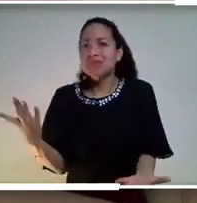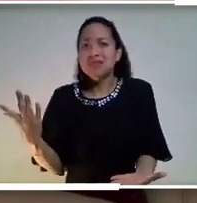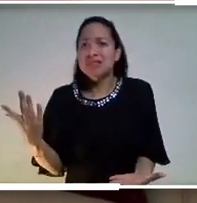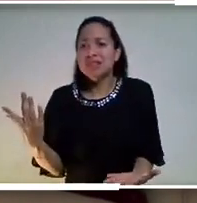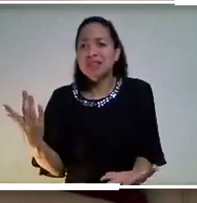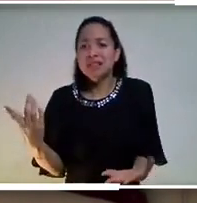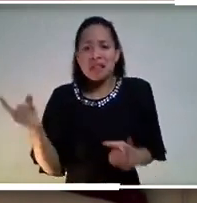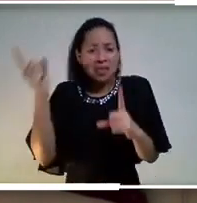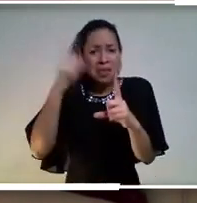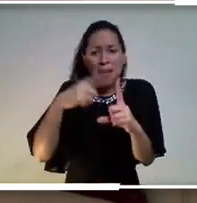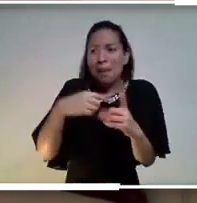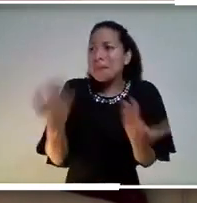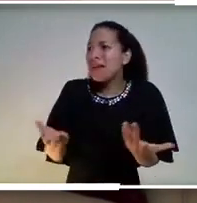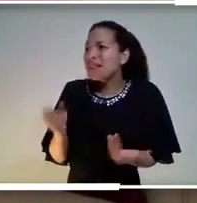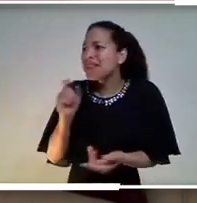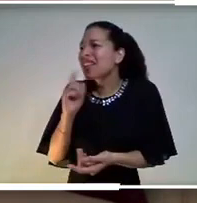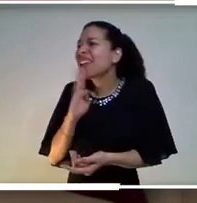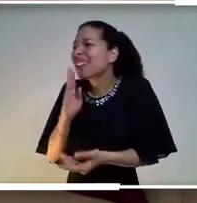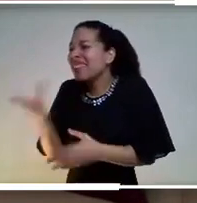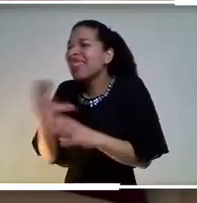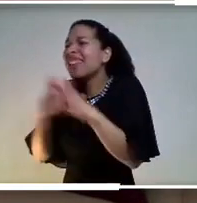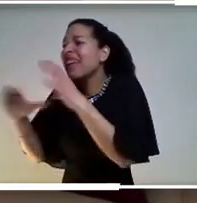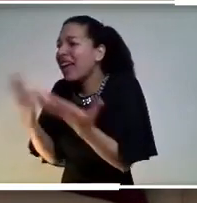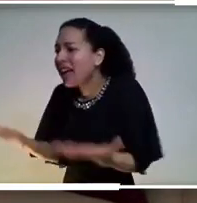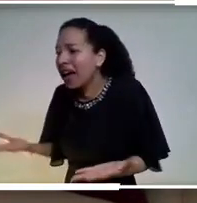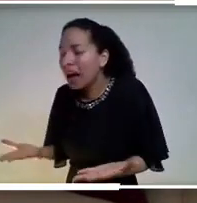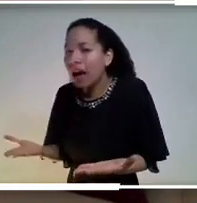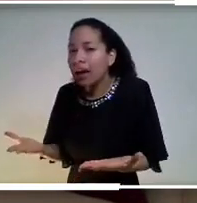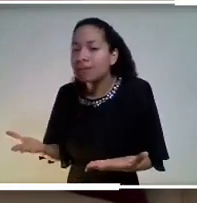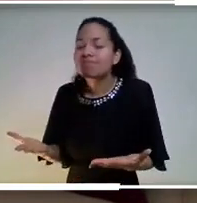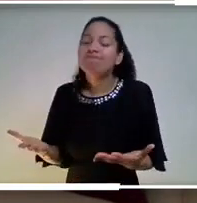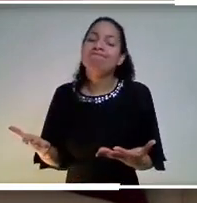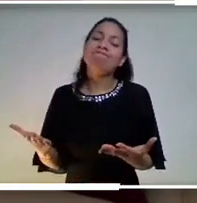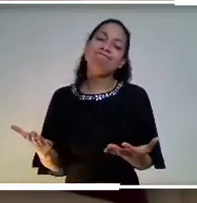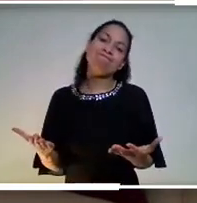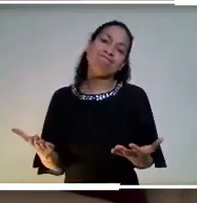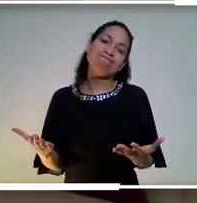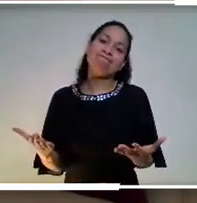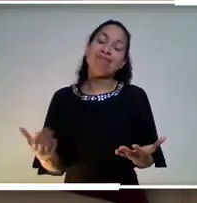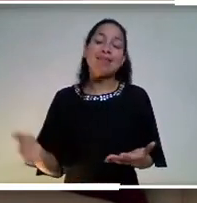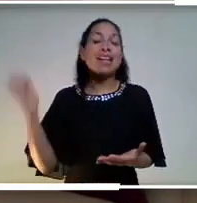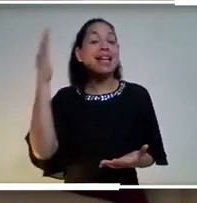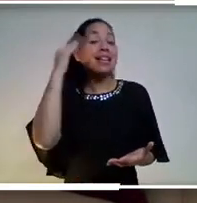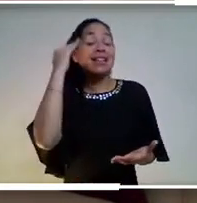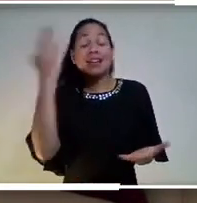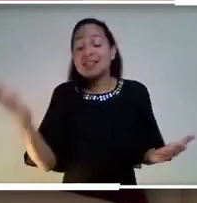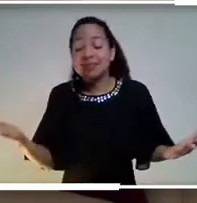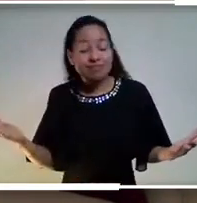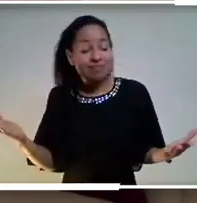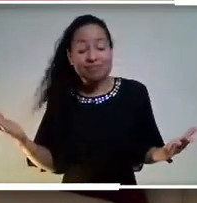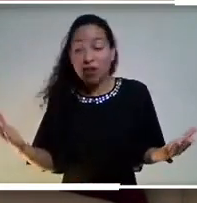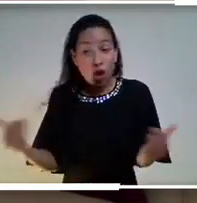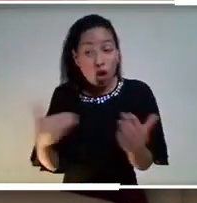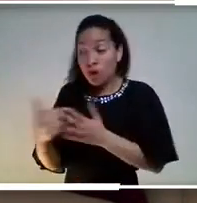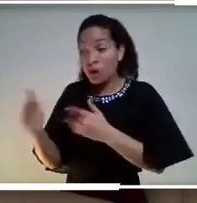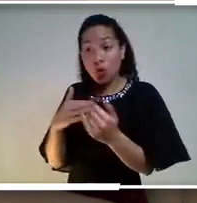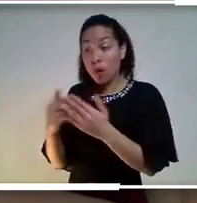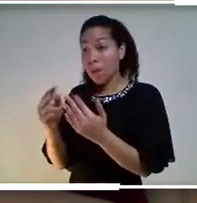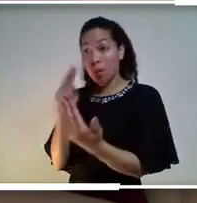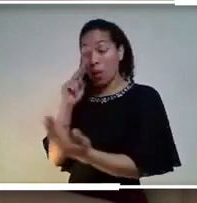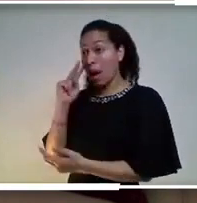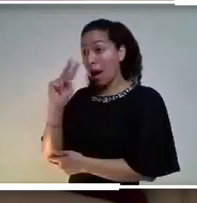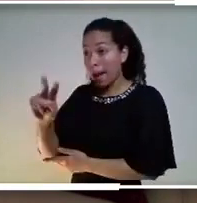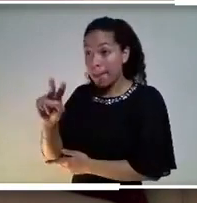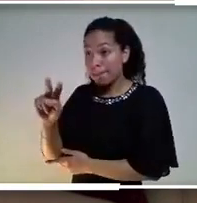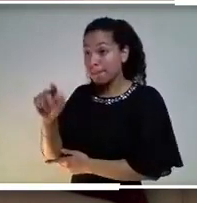por más reconfortante que aparezca que parezca estas apariciones y este falso consuelo déjame decirte